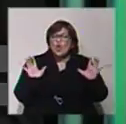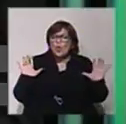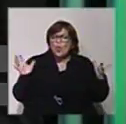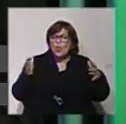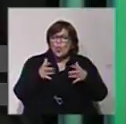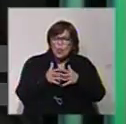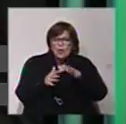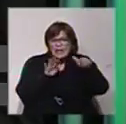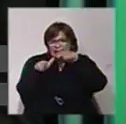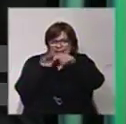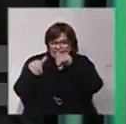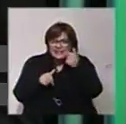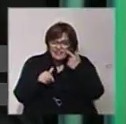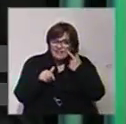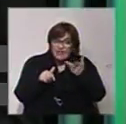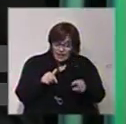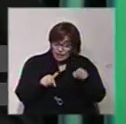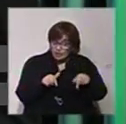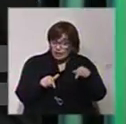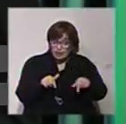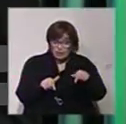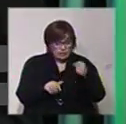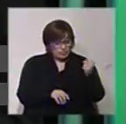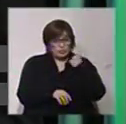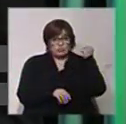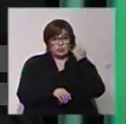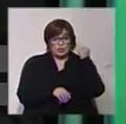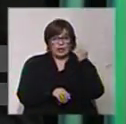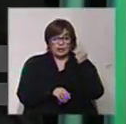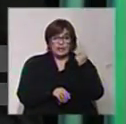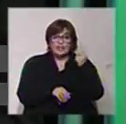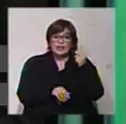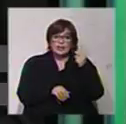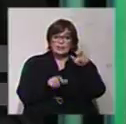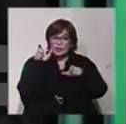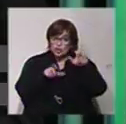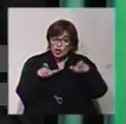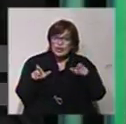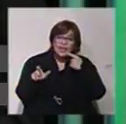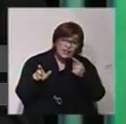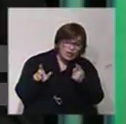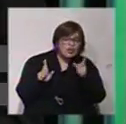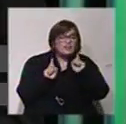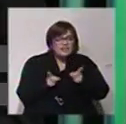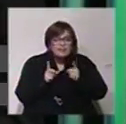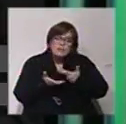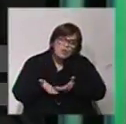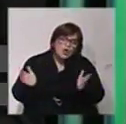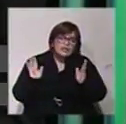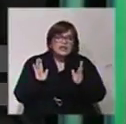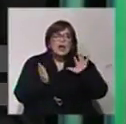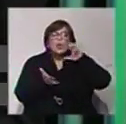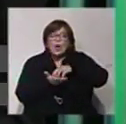al resto de los dibujantes, y dijo, che, mirá muchachos, que lo que hacemos es importante. Digo, es una cosa que está buena, merecemos hacernos, no sé, una muestra, tener un